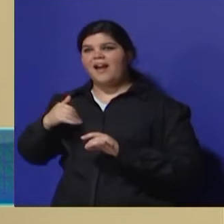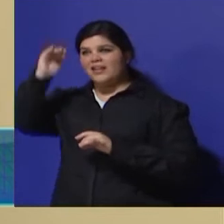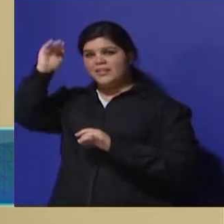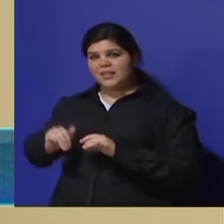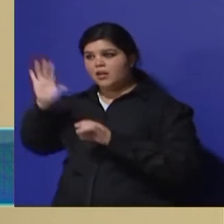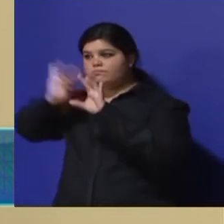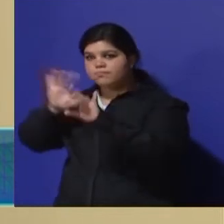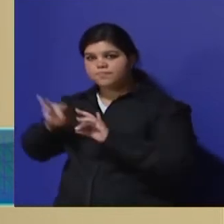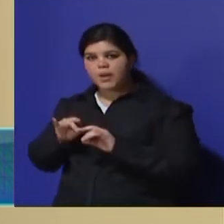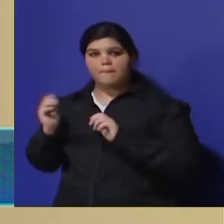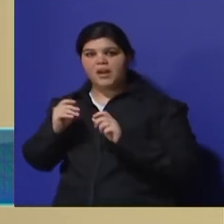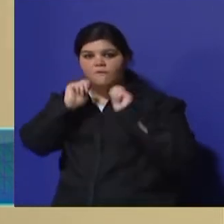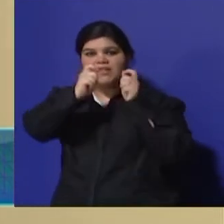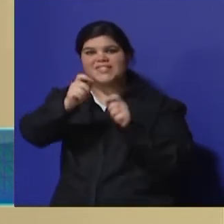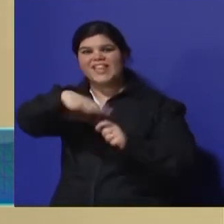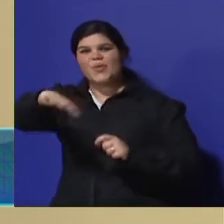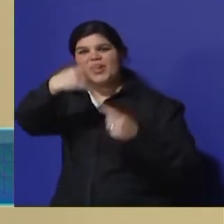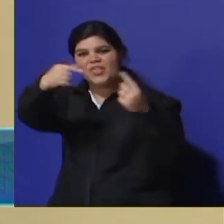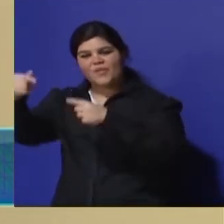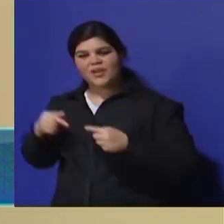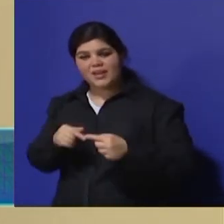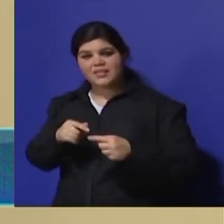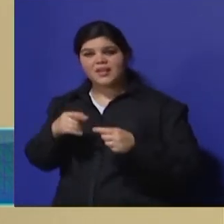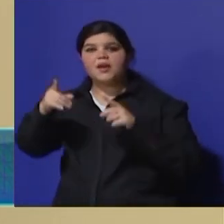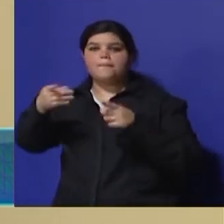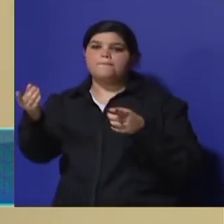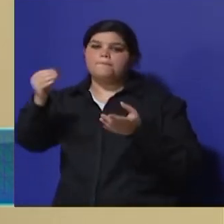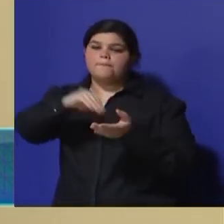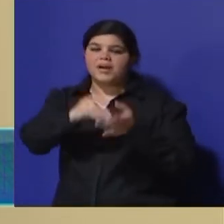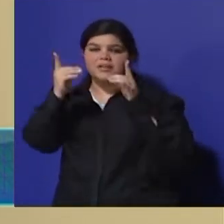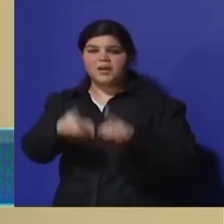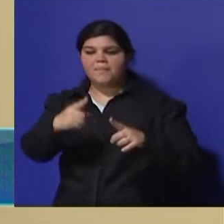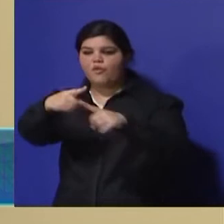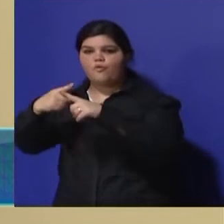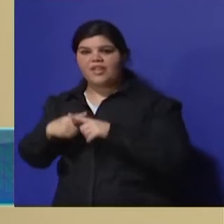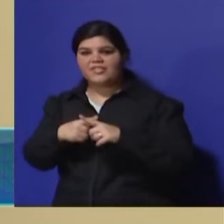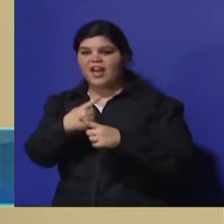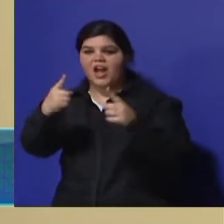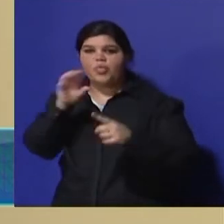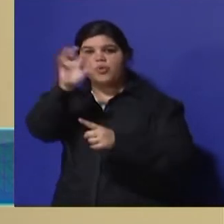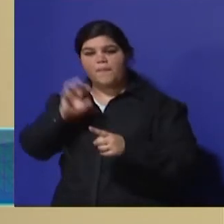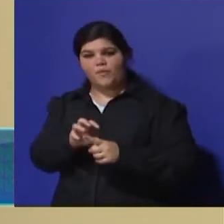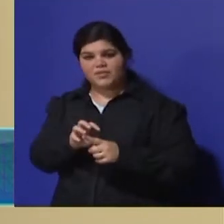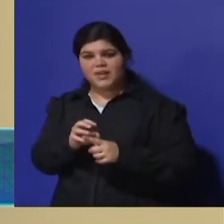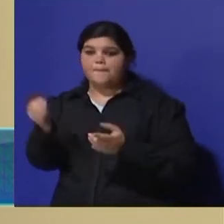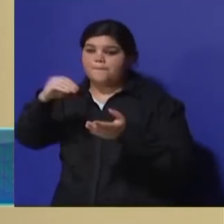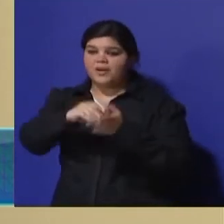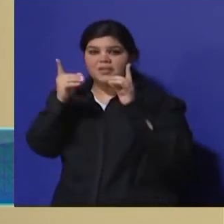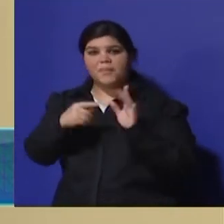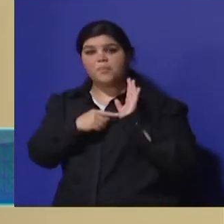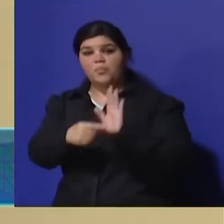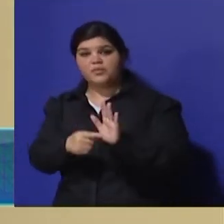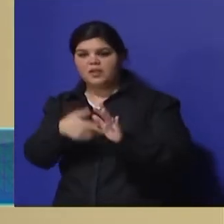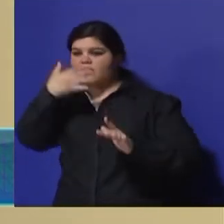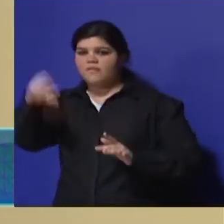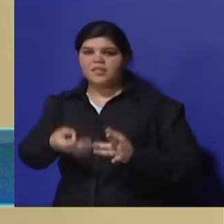otros lugares del país, sumadas a las propuestas internacionales que cada festival, digamos, compone en su propia programación. Uh-huh. Así que sí, la verdad es que